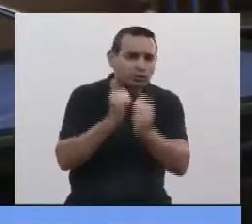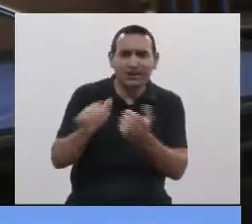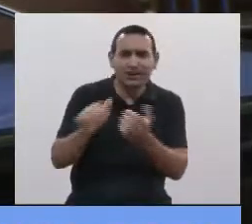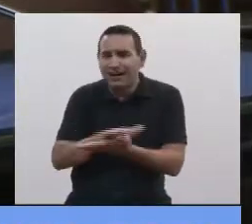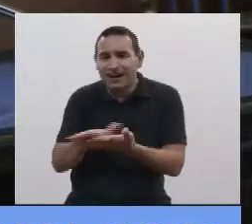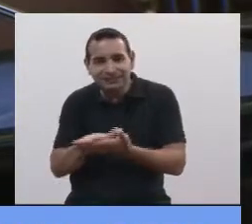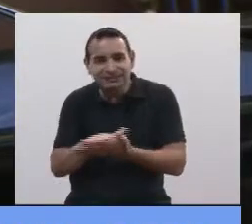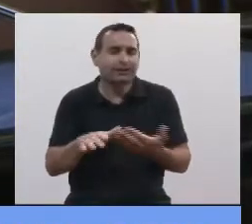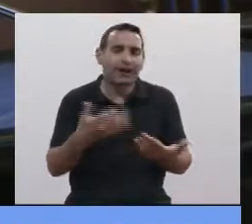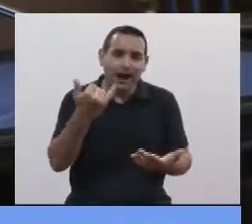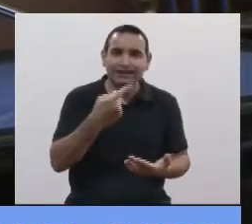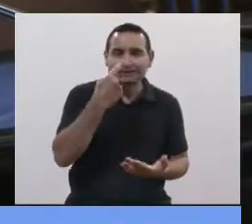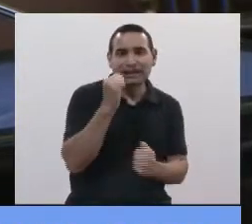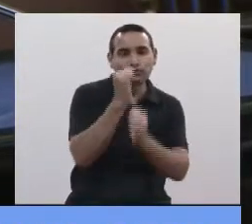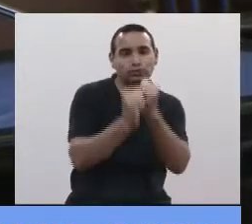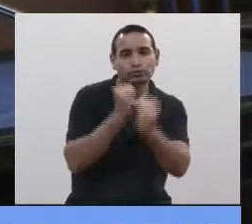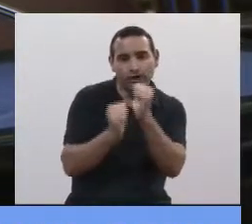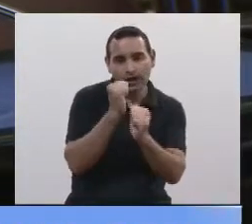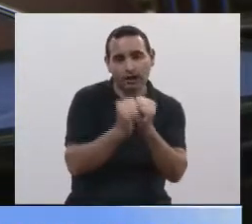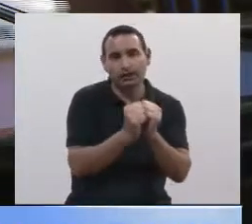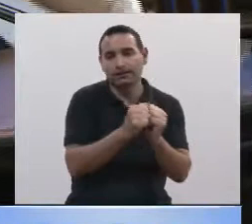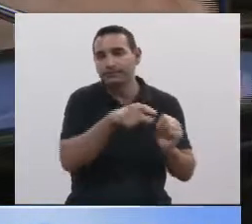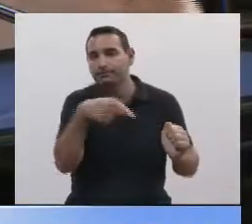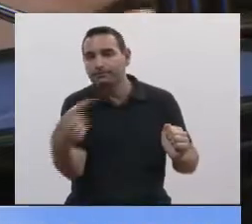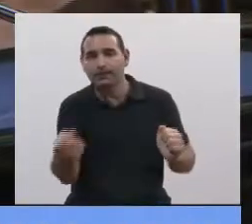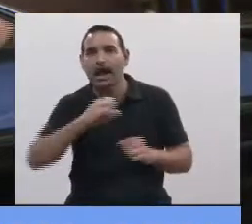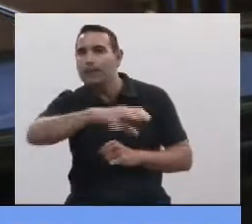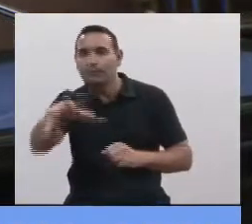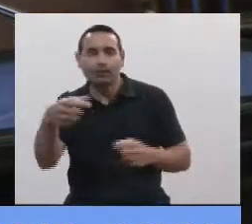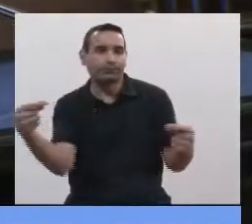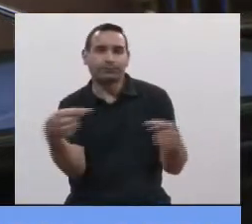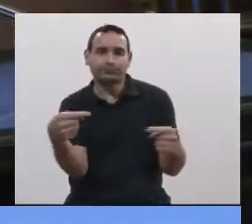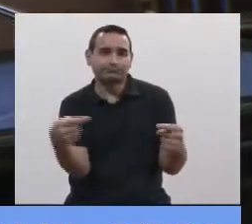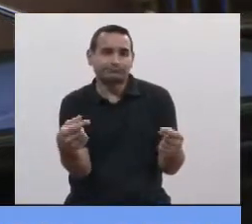los intereses contrapuestos entre la industria y el campo.